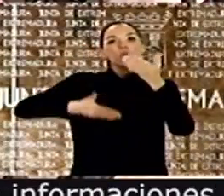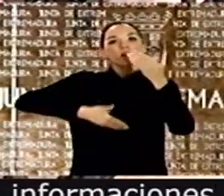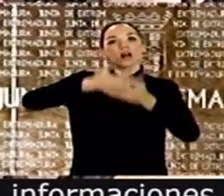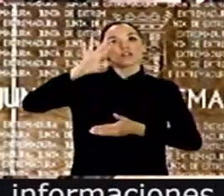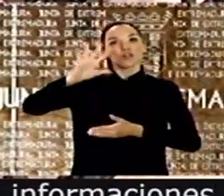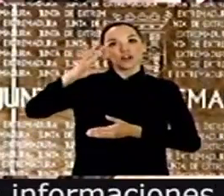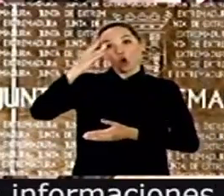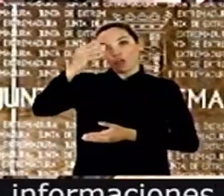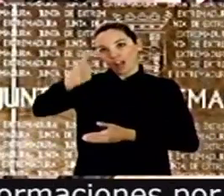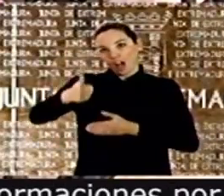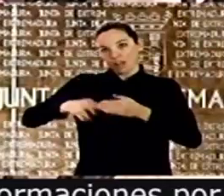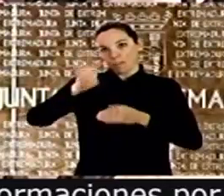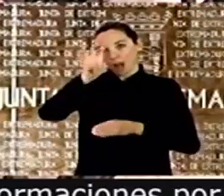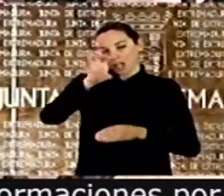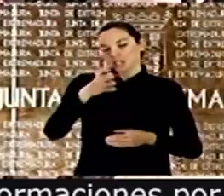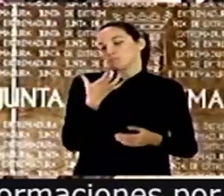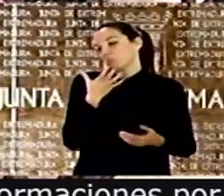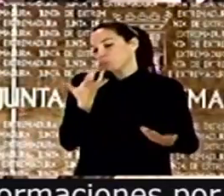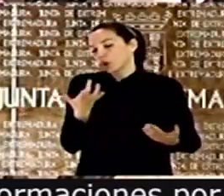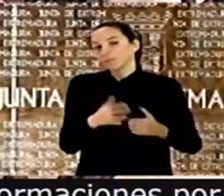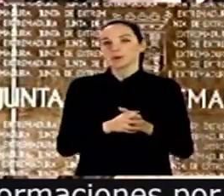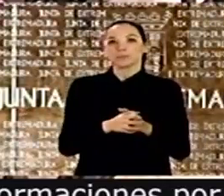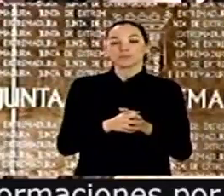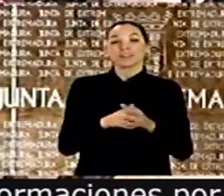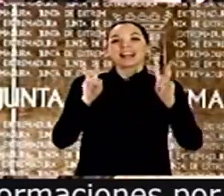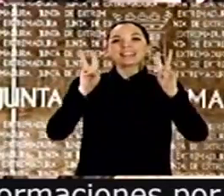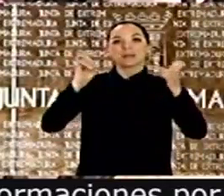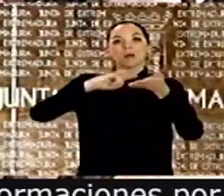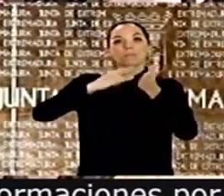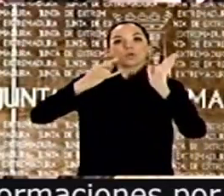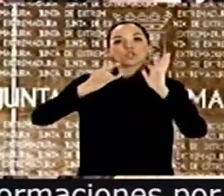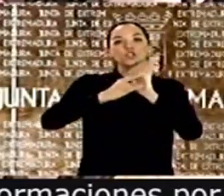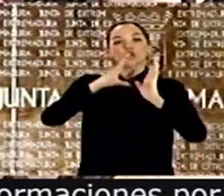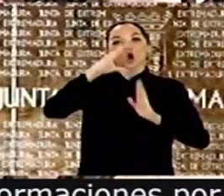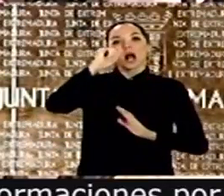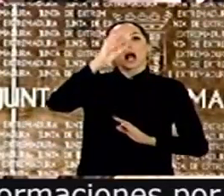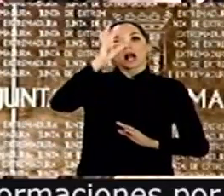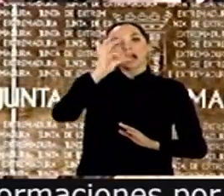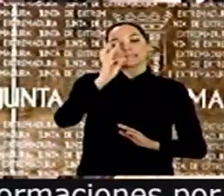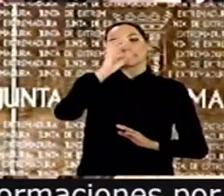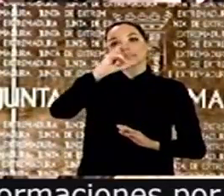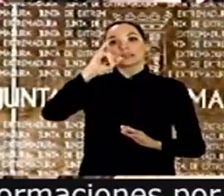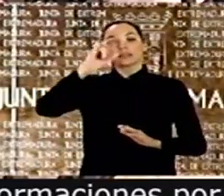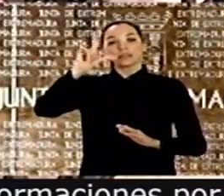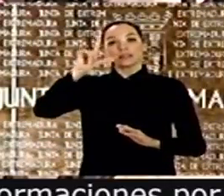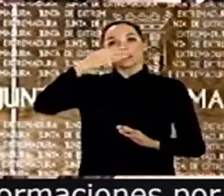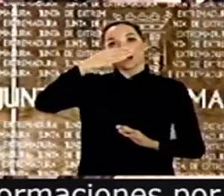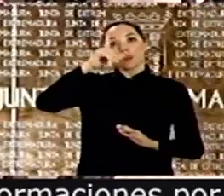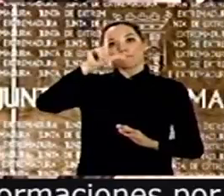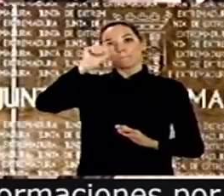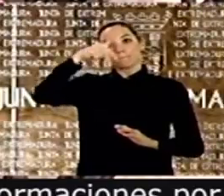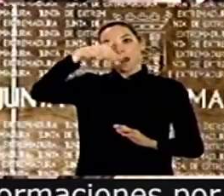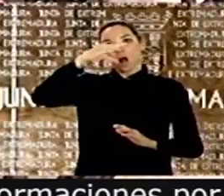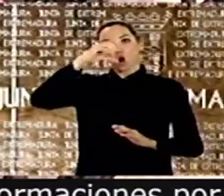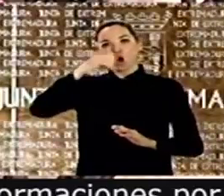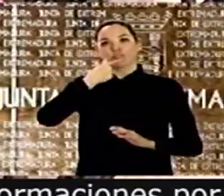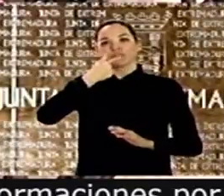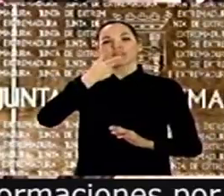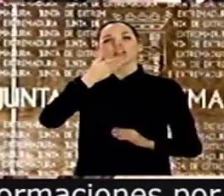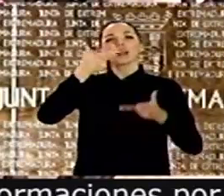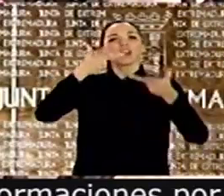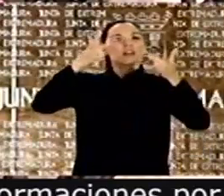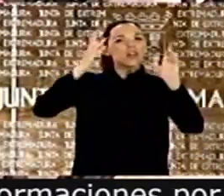País, acerca del proyecto de Castilblanco? En 5 Días están sacando, por ejemplo, que hay una licencia, han pedido